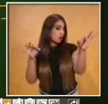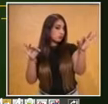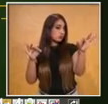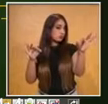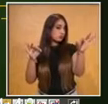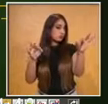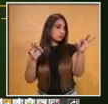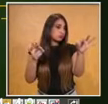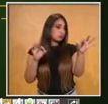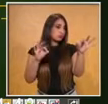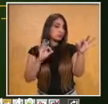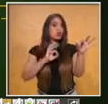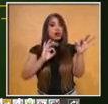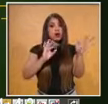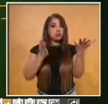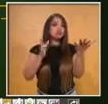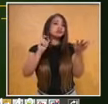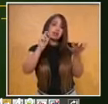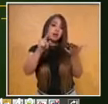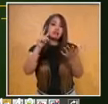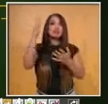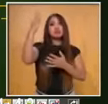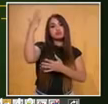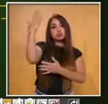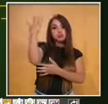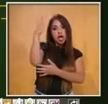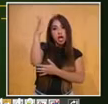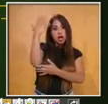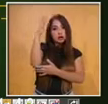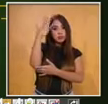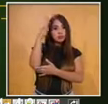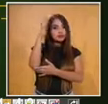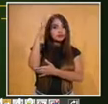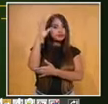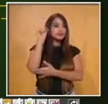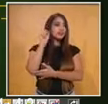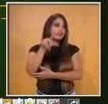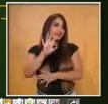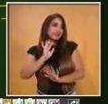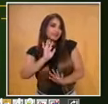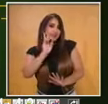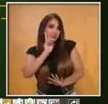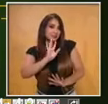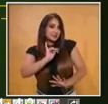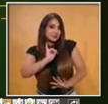Pues en un árbol. Muy bien, yo creo que lo descubrieron fácilmente en casa.